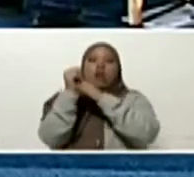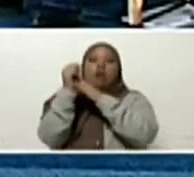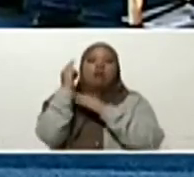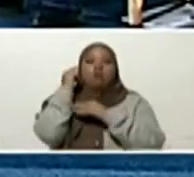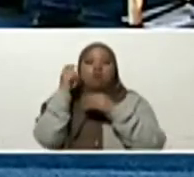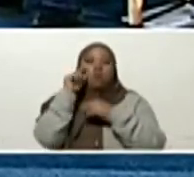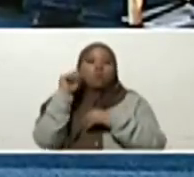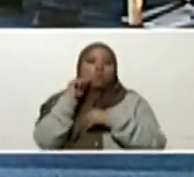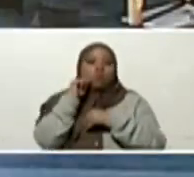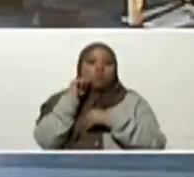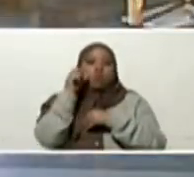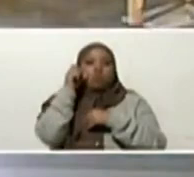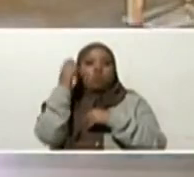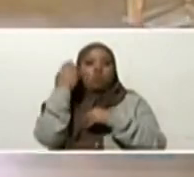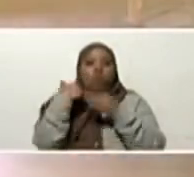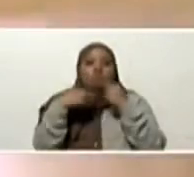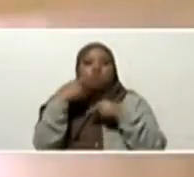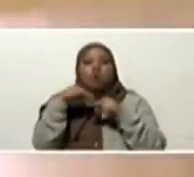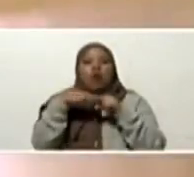del Pueblo Cimarrón.